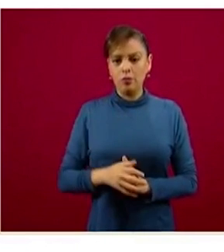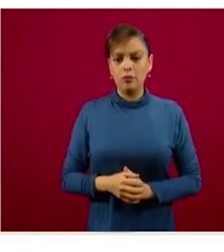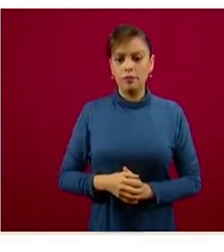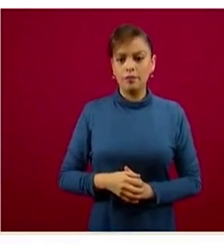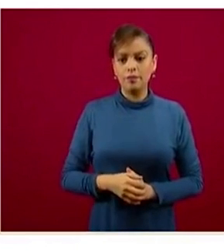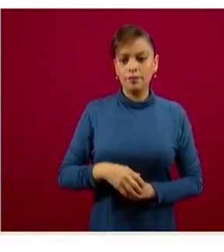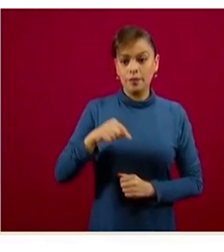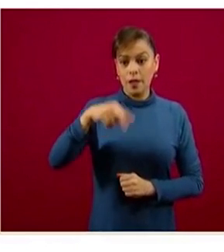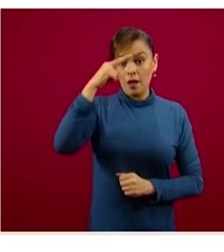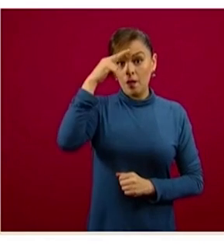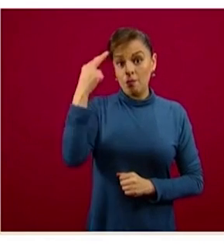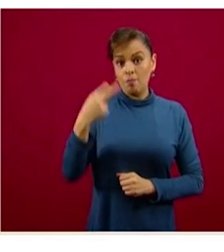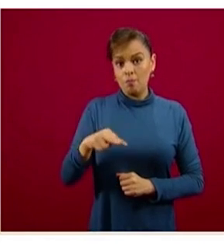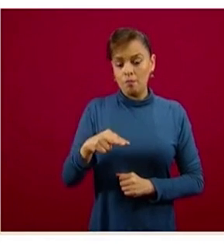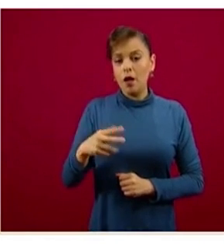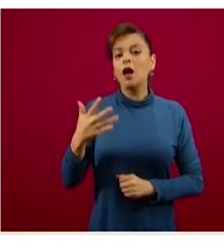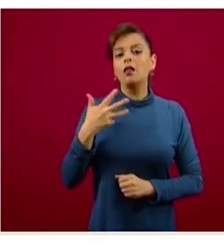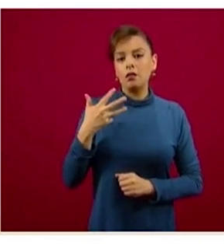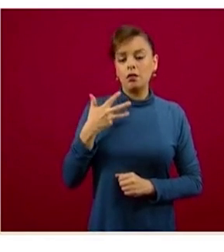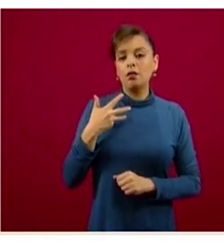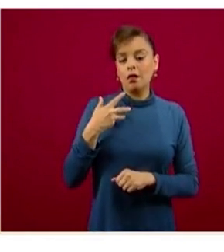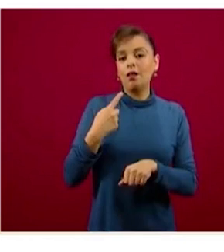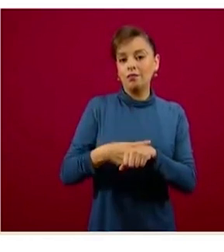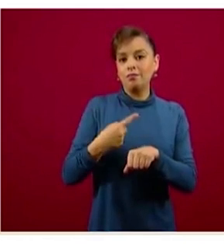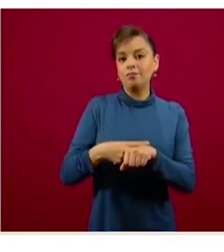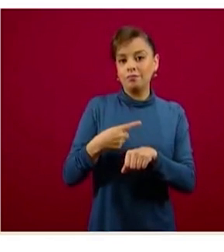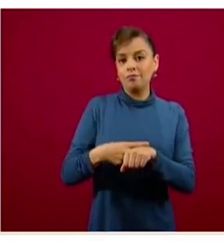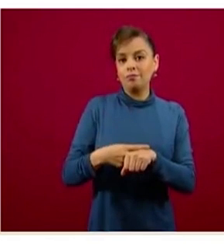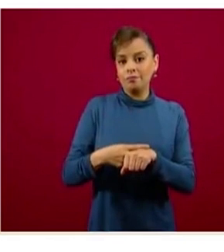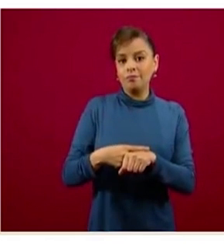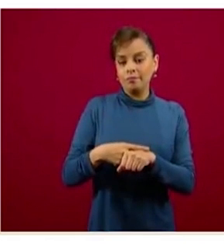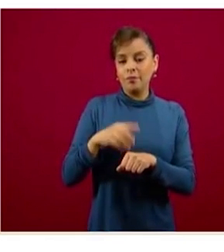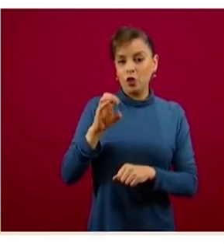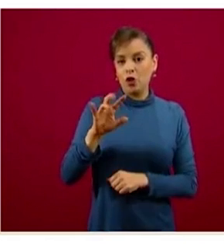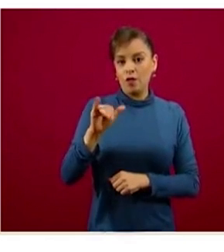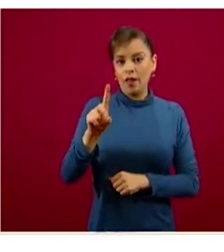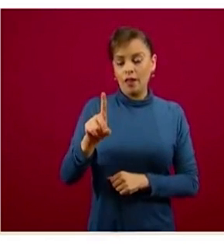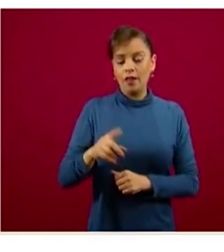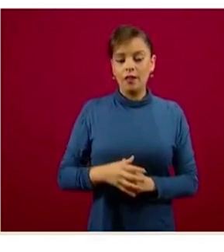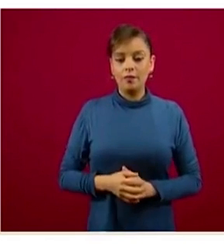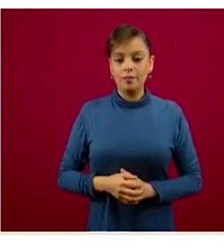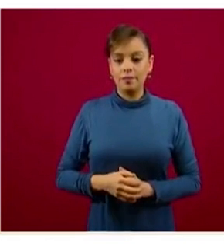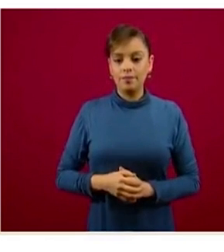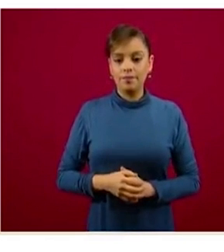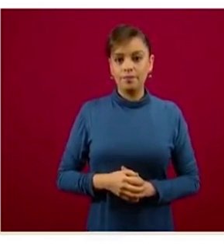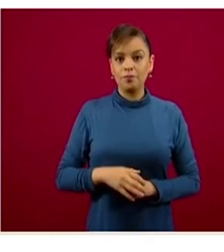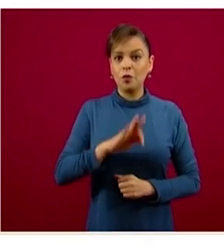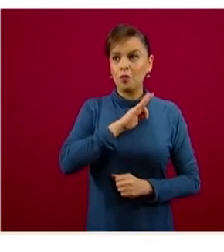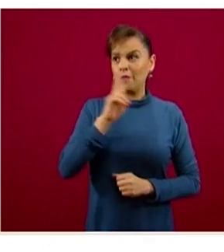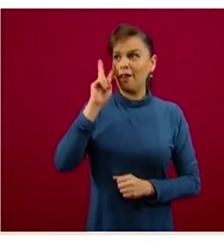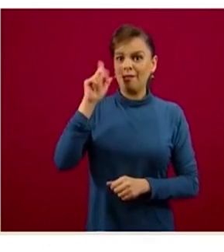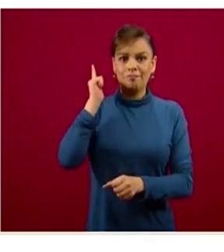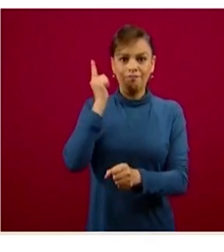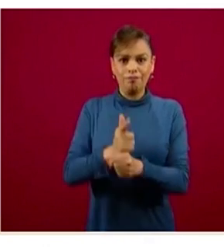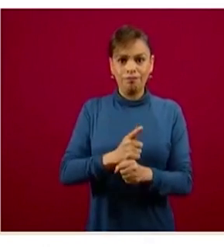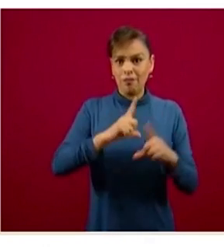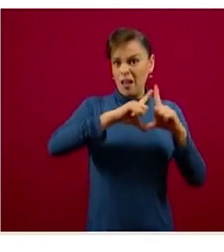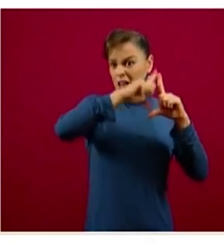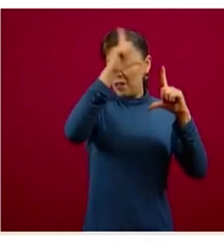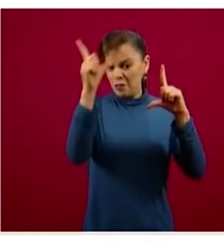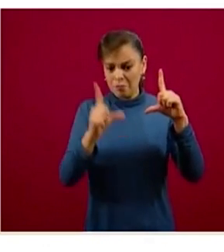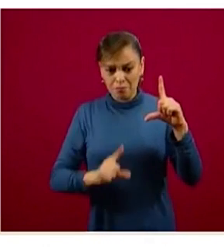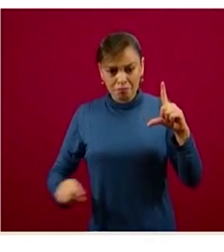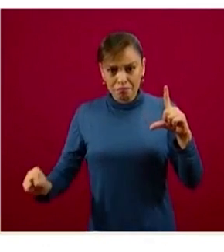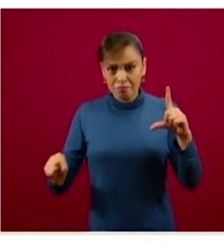en algún momento cobit y vemos que prácticamente en toda la república hemos tenido casos bueno